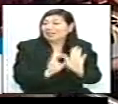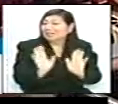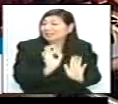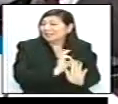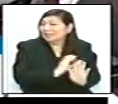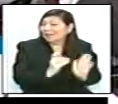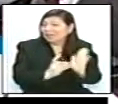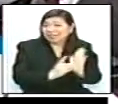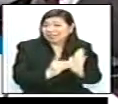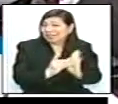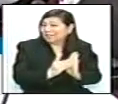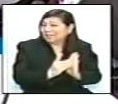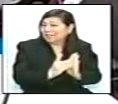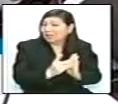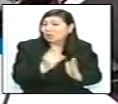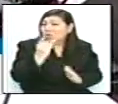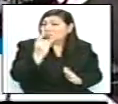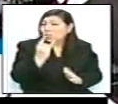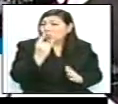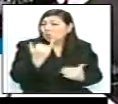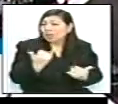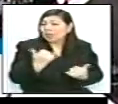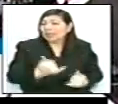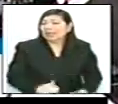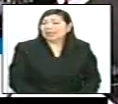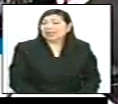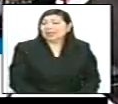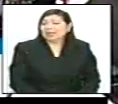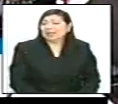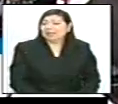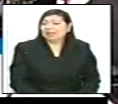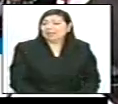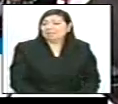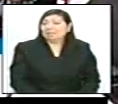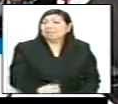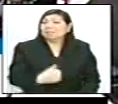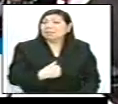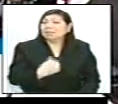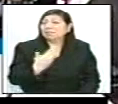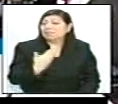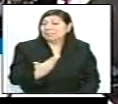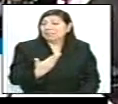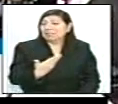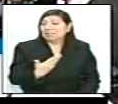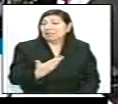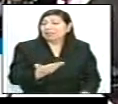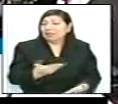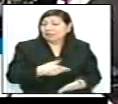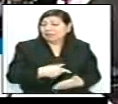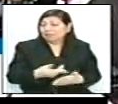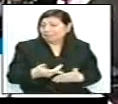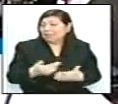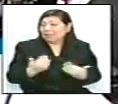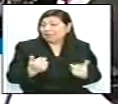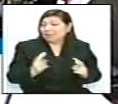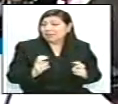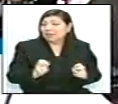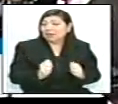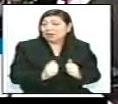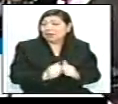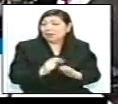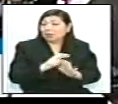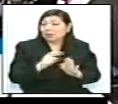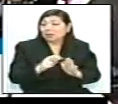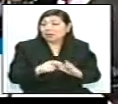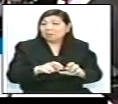dictamen, asuntos urgentes en el Pleno del Parlamento. De tal manera que eso es viable. Mi pedido, señora Presidenta, es que vaya este tema con el